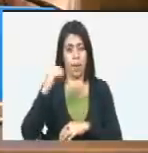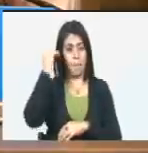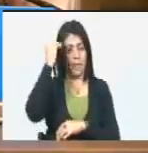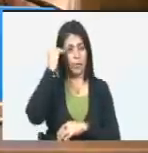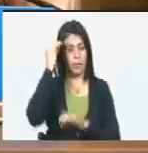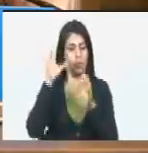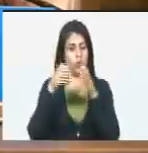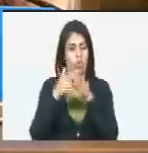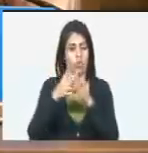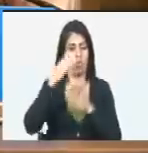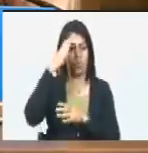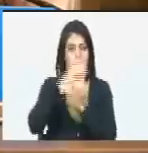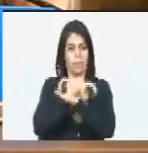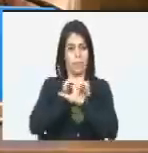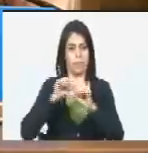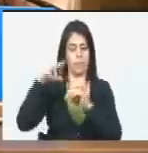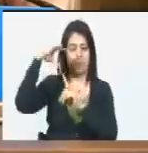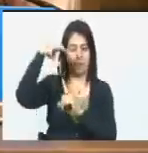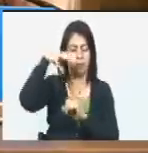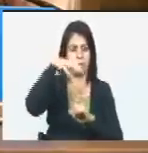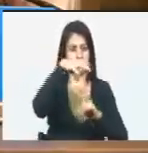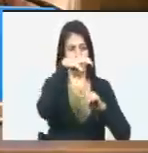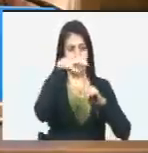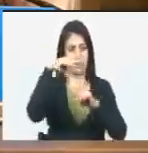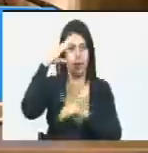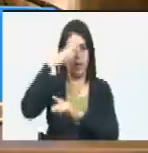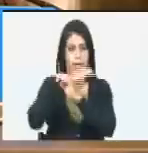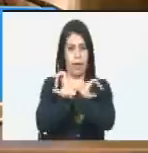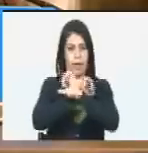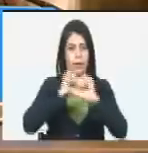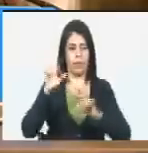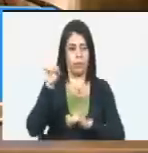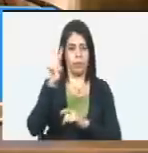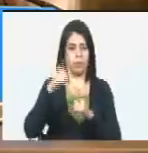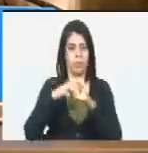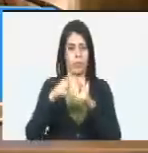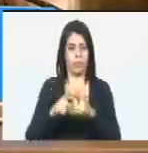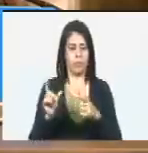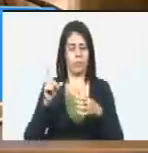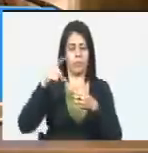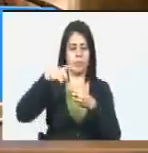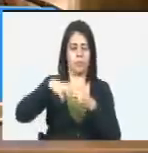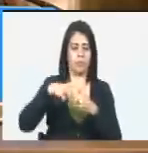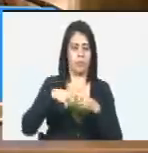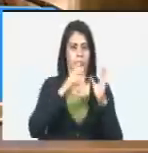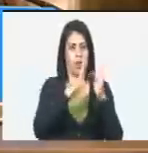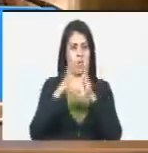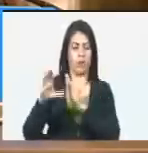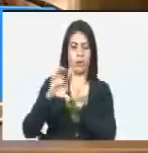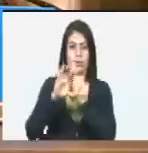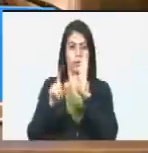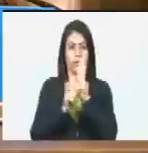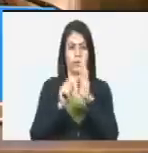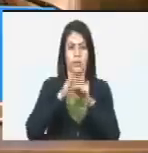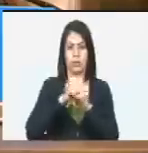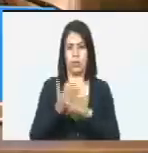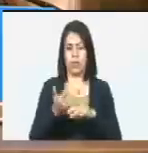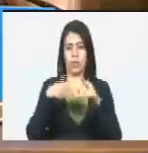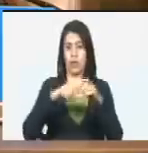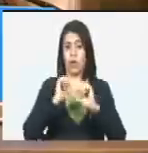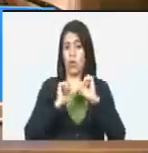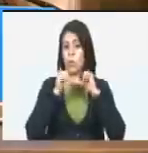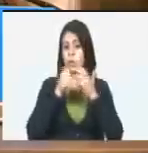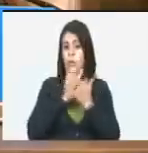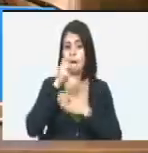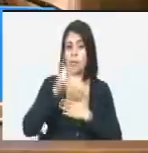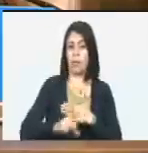Infantería Paracaidista del Ejército Venezolano declaró su adhesión al orden constitucional y activó la operación de